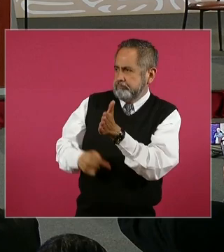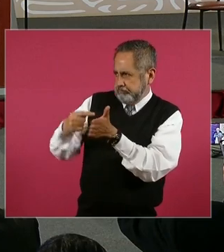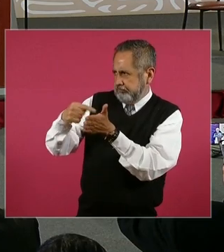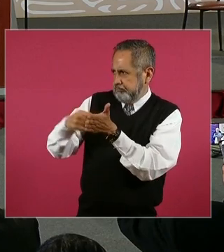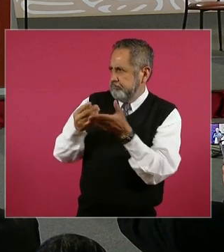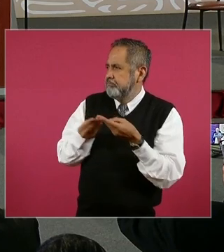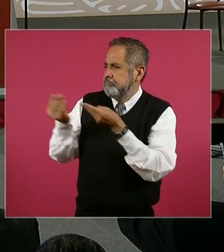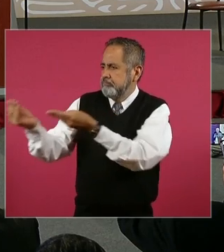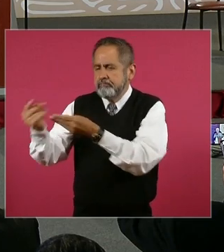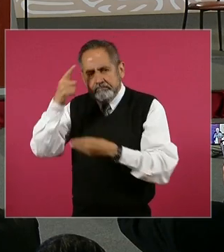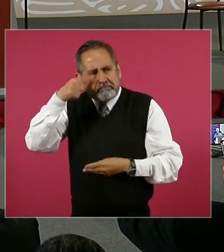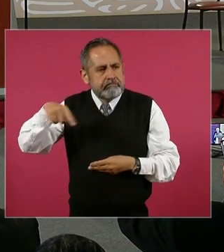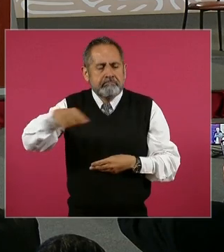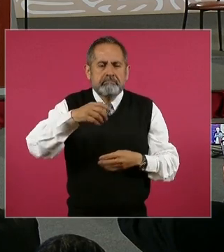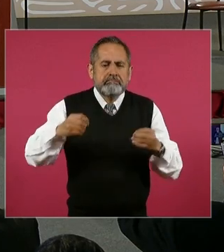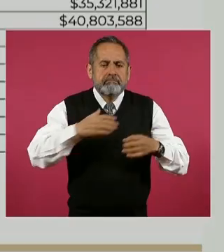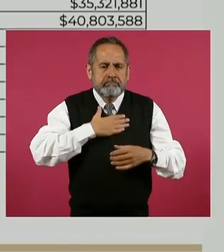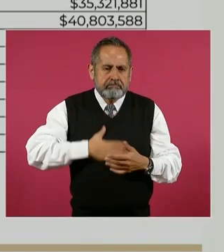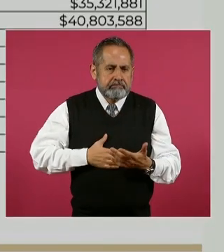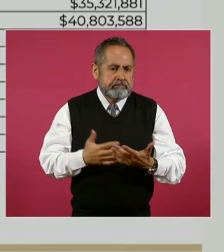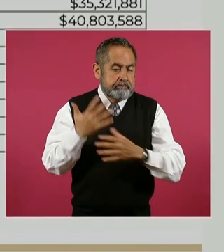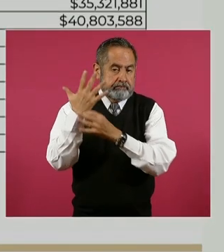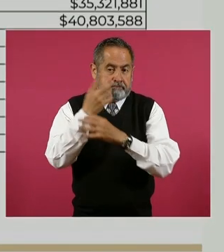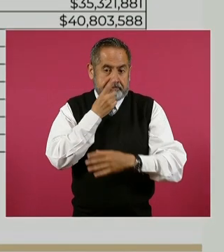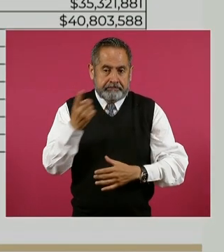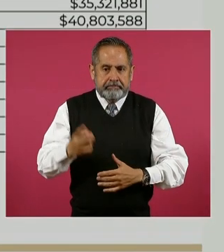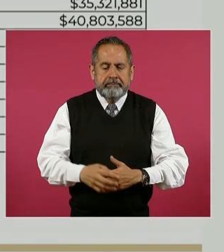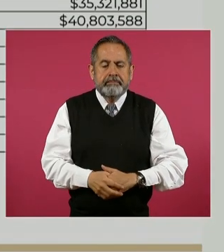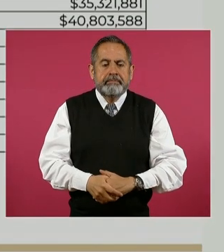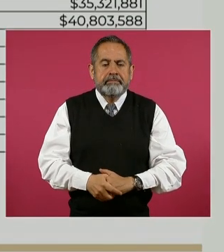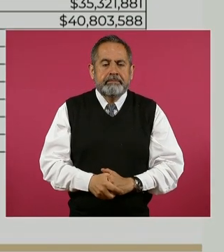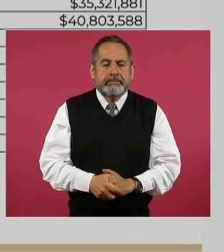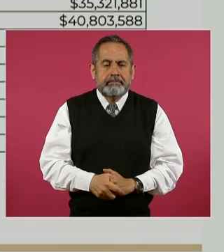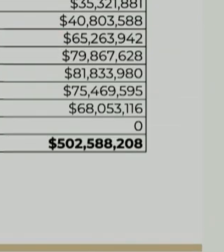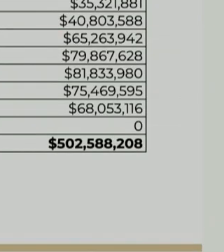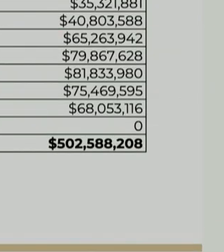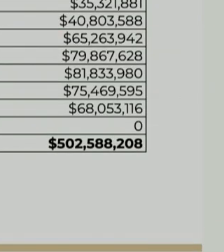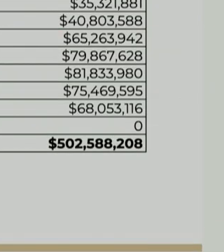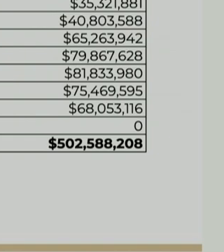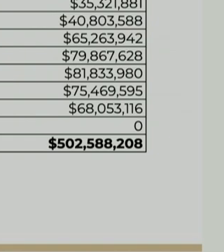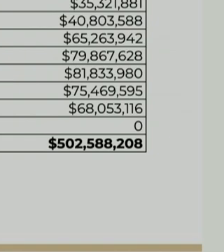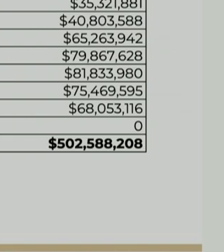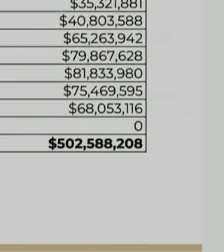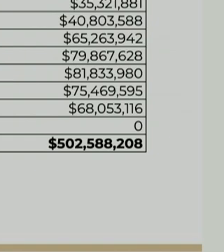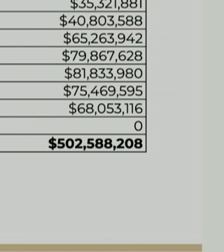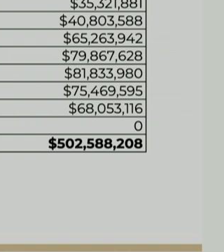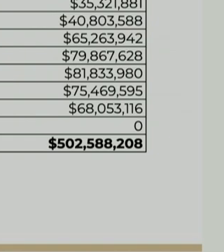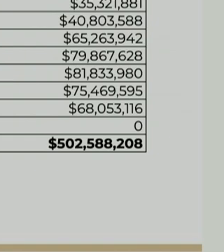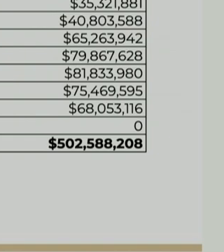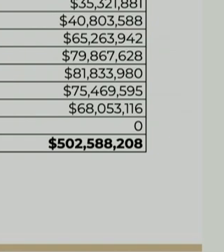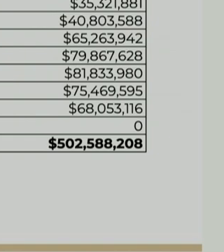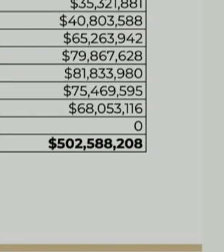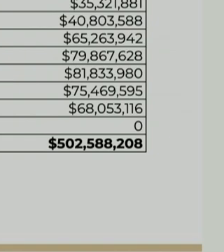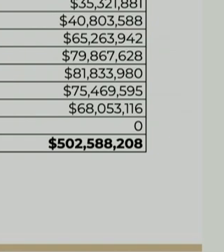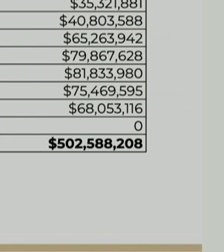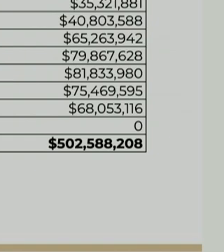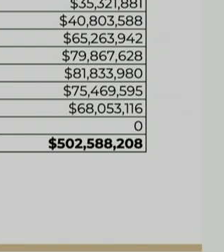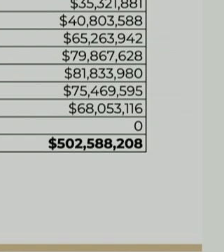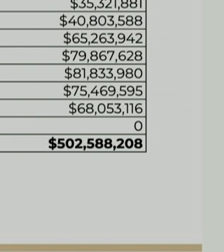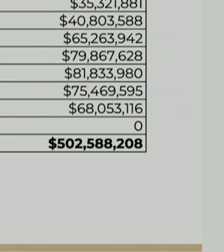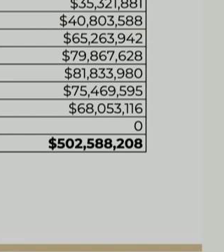impartición de Justicia según proclama en su escritura obtiene